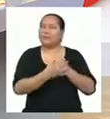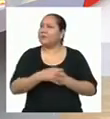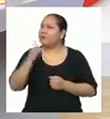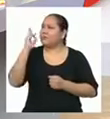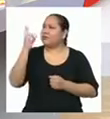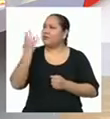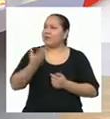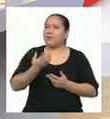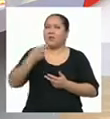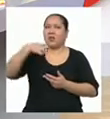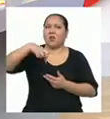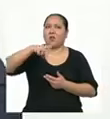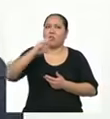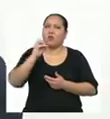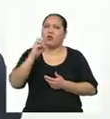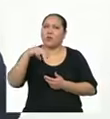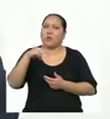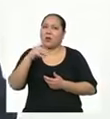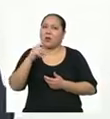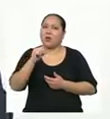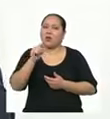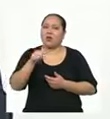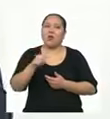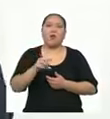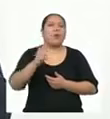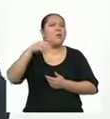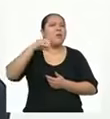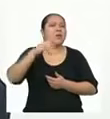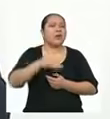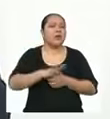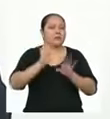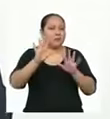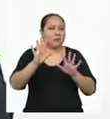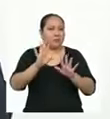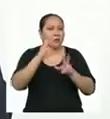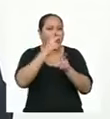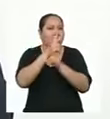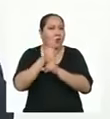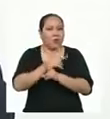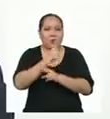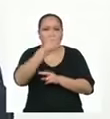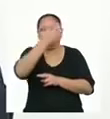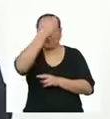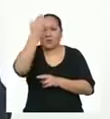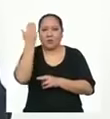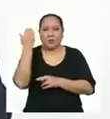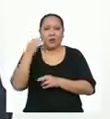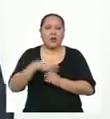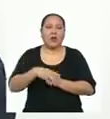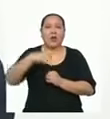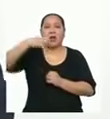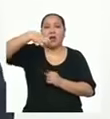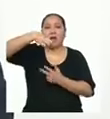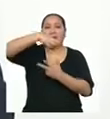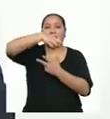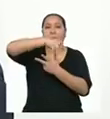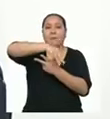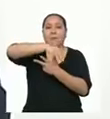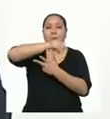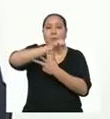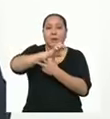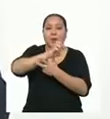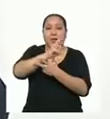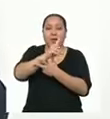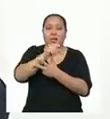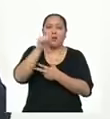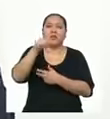Profesor, ¿y el promedio y la mediana? Tenemos que tener cuidado. No debemos olvidar que la media aritmética o promedio solo se calculan